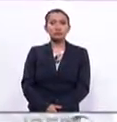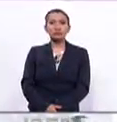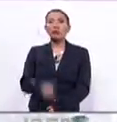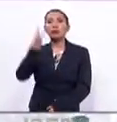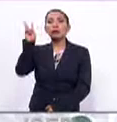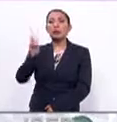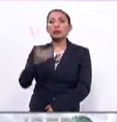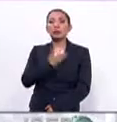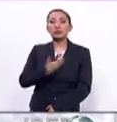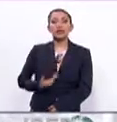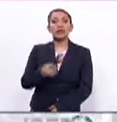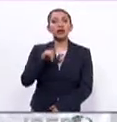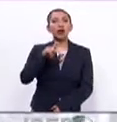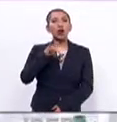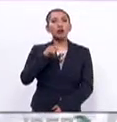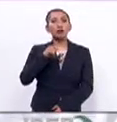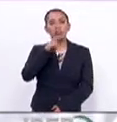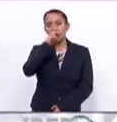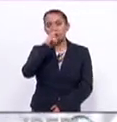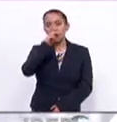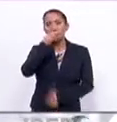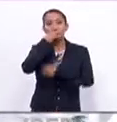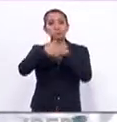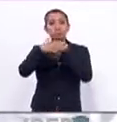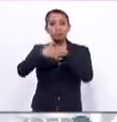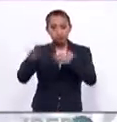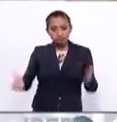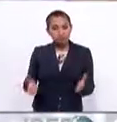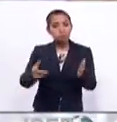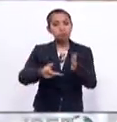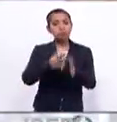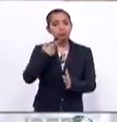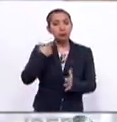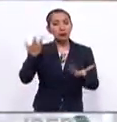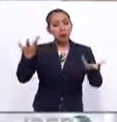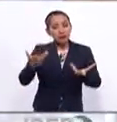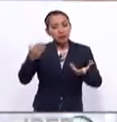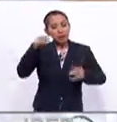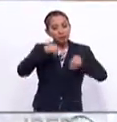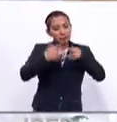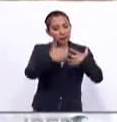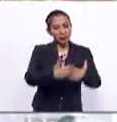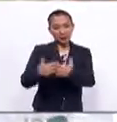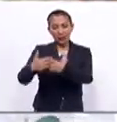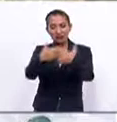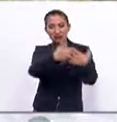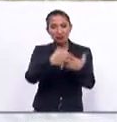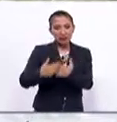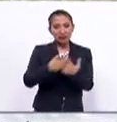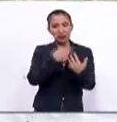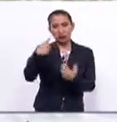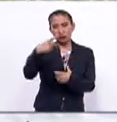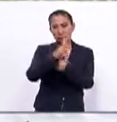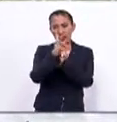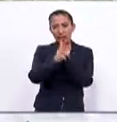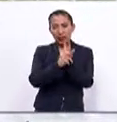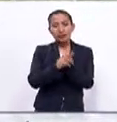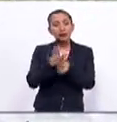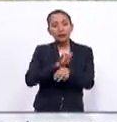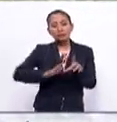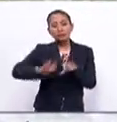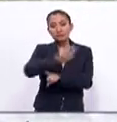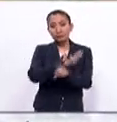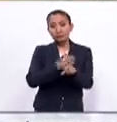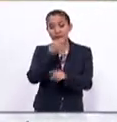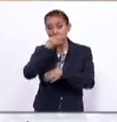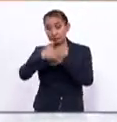en Venezuela, el presidente Nicolás Maduro hizo un llamado a reimpulsar la producción en las empresas socialistas del país. Esto en un